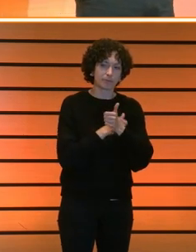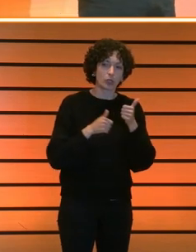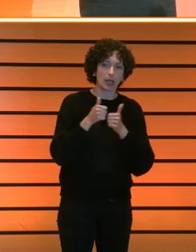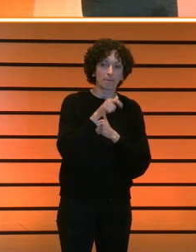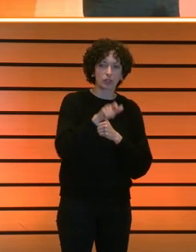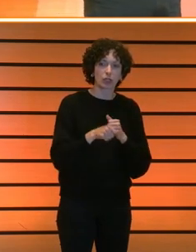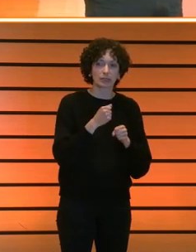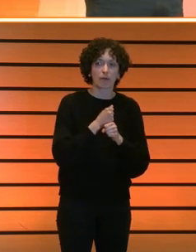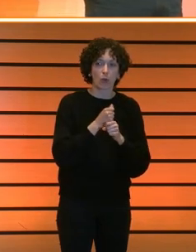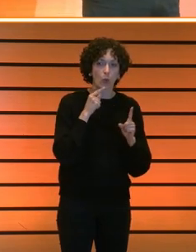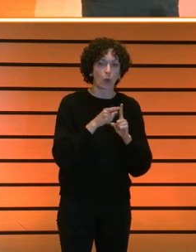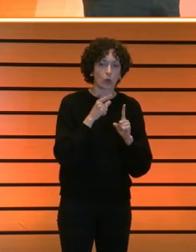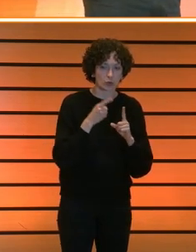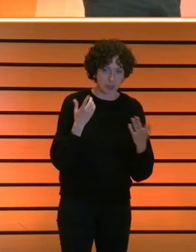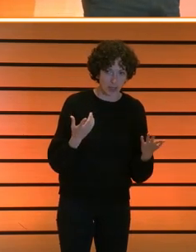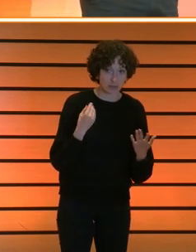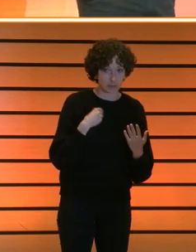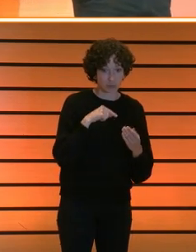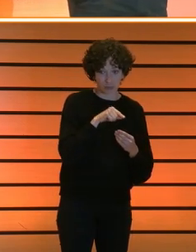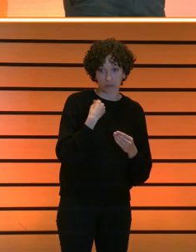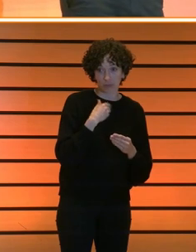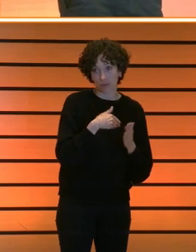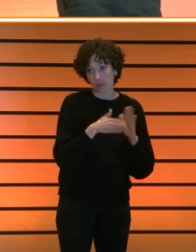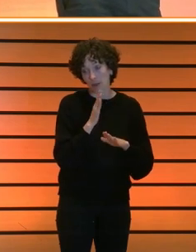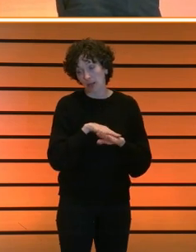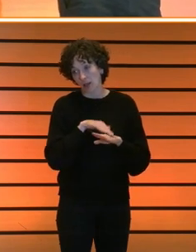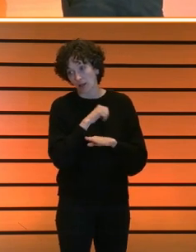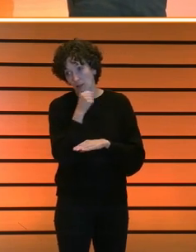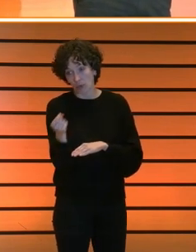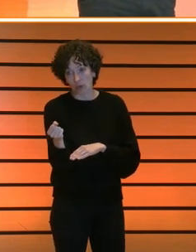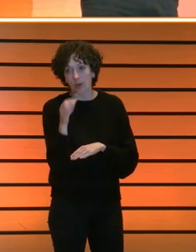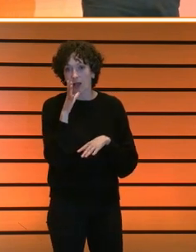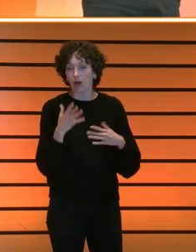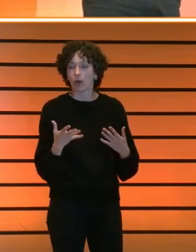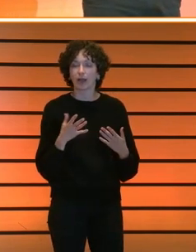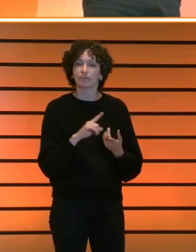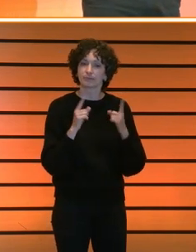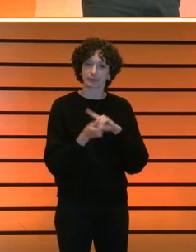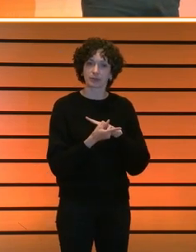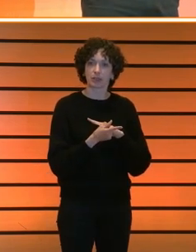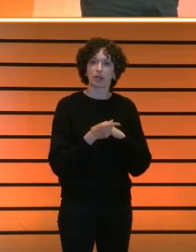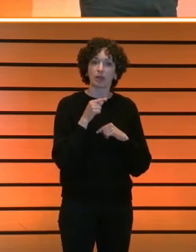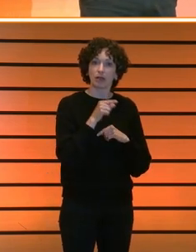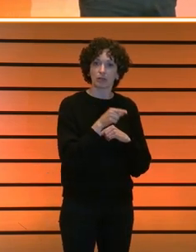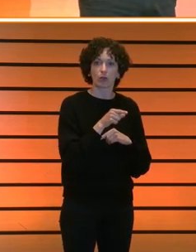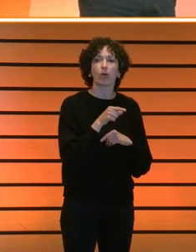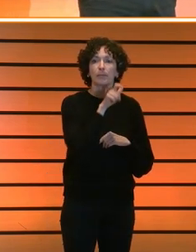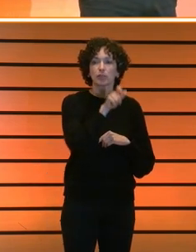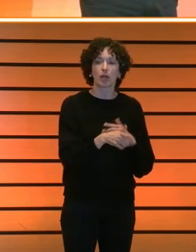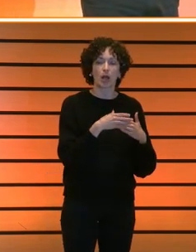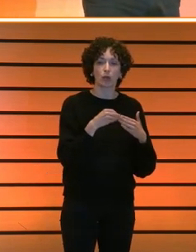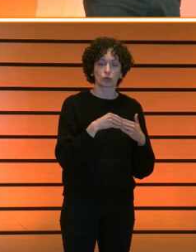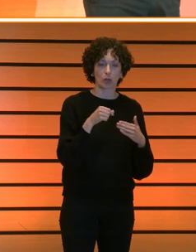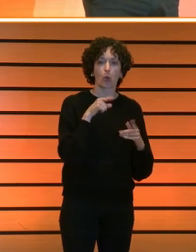en el trabajador que lo iba a usar que iba a prestar los apoyos y ahora le estamos cambiando la mirada para que sea el propio usuario el que pueda hacerlo por sí mismo